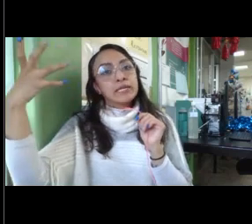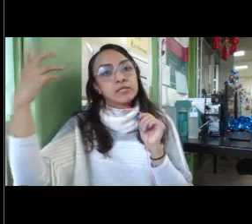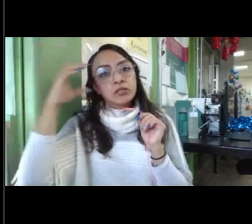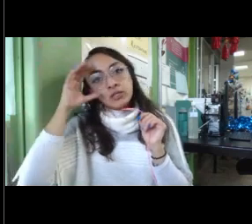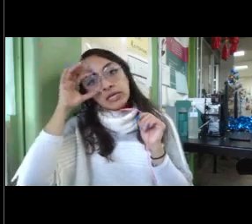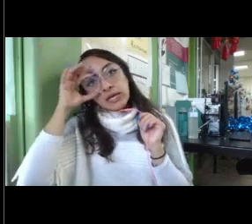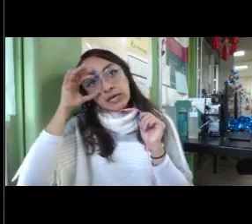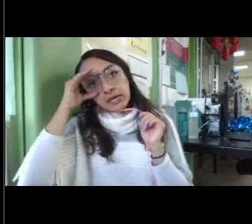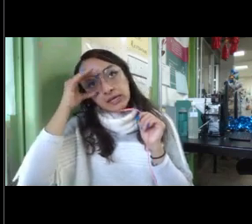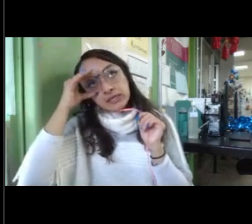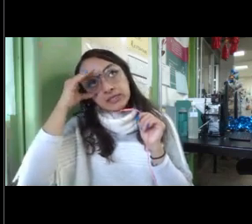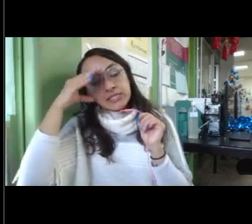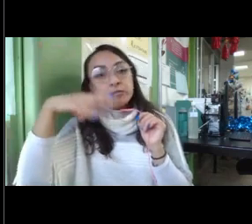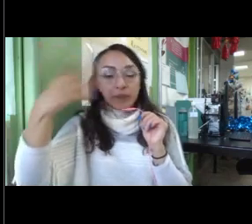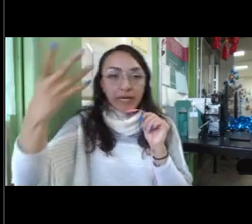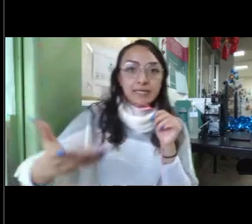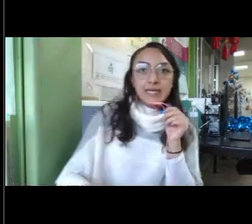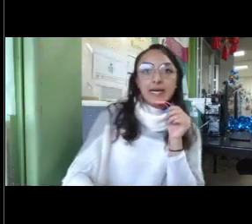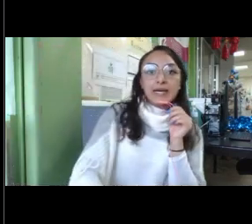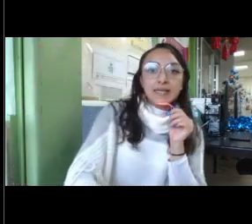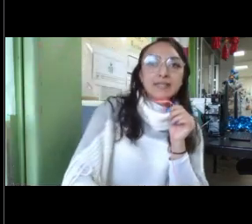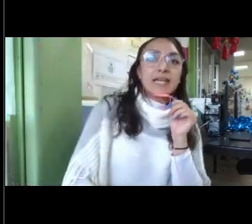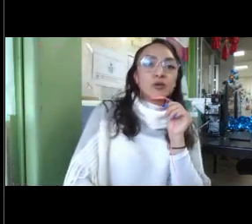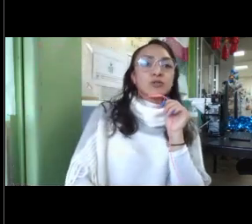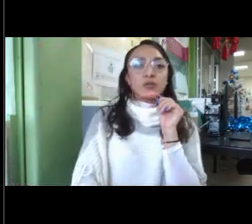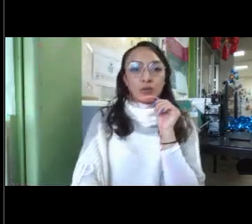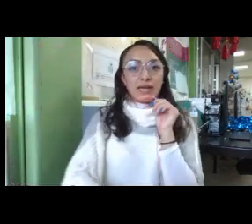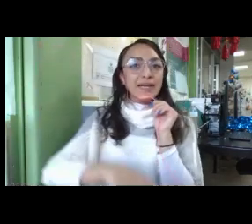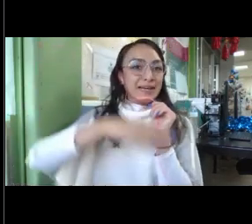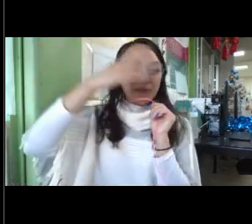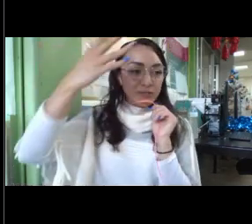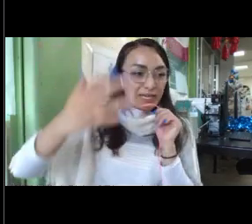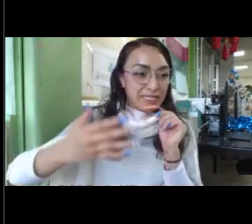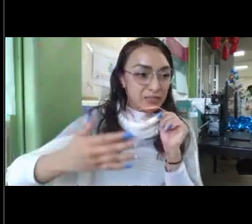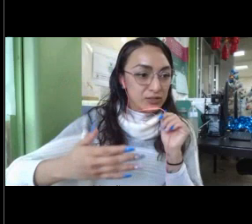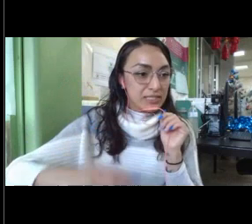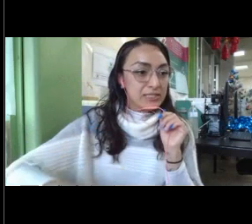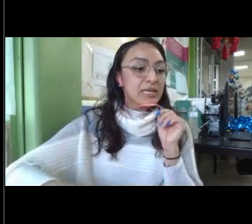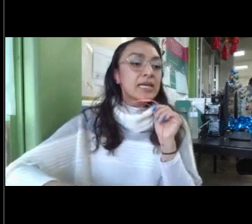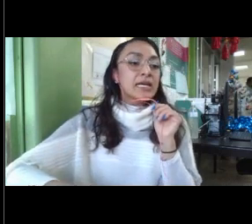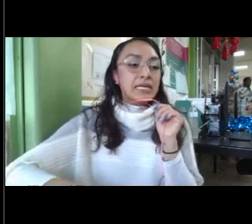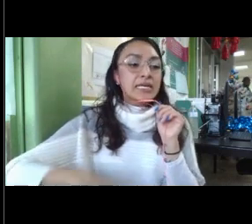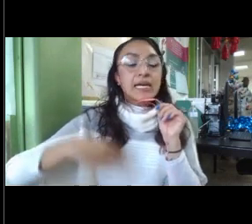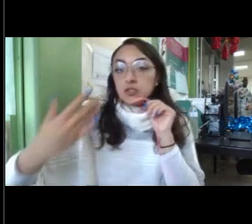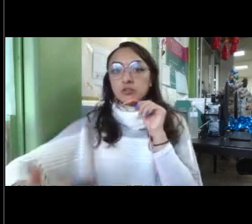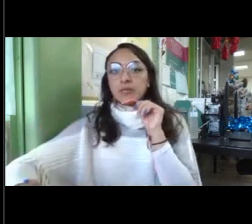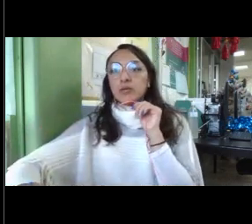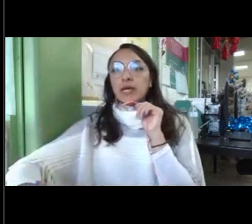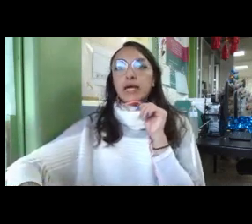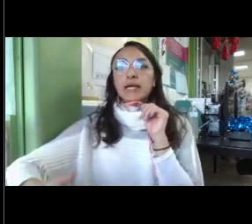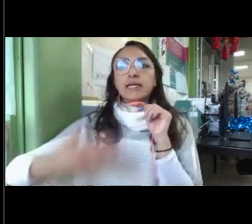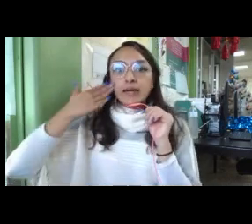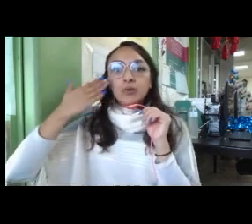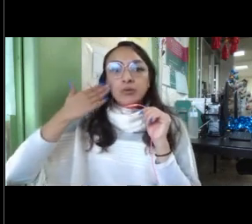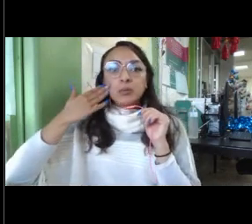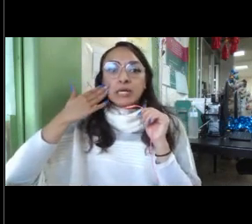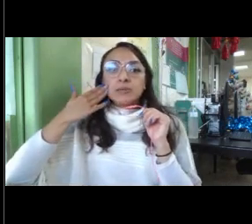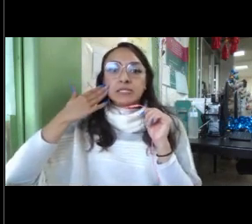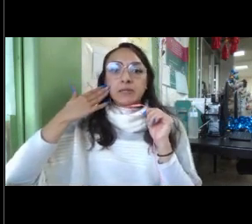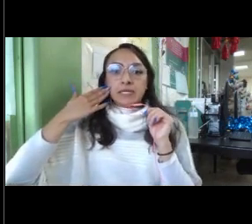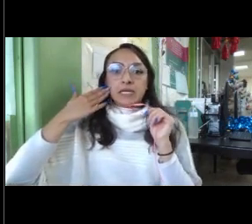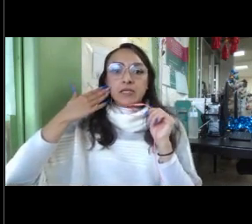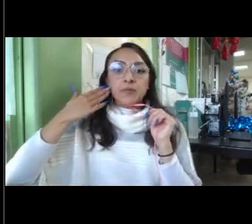La iluminación se espera que sea de luz natural en la mayoría de las cosas y que eso nos va a ayudar a que tenga